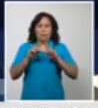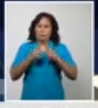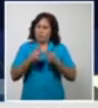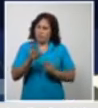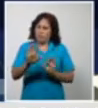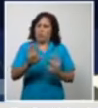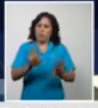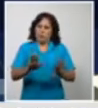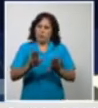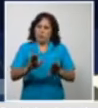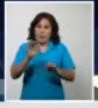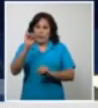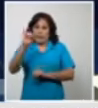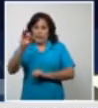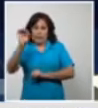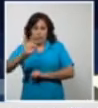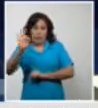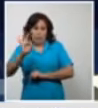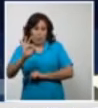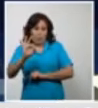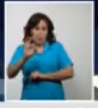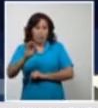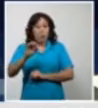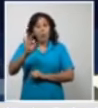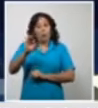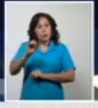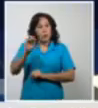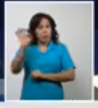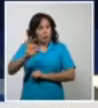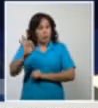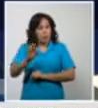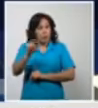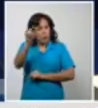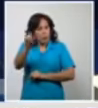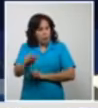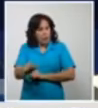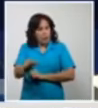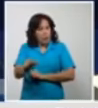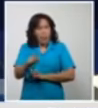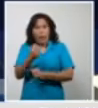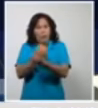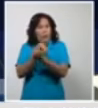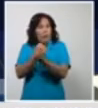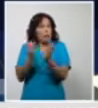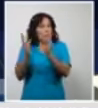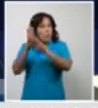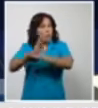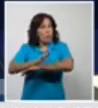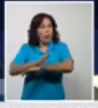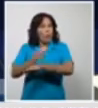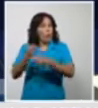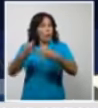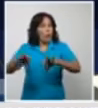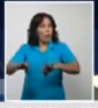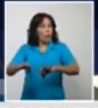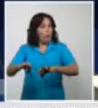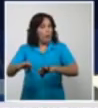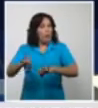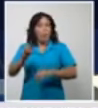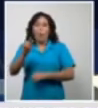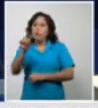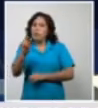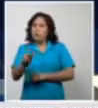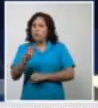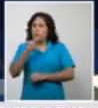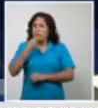ese 70-80%, aunque sean personas que no tienen riesgo aparentemente, o no son personas de la tercera